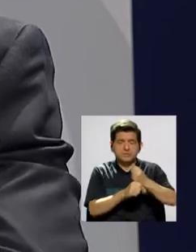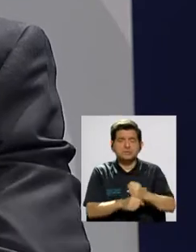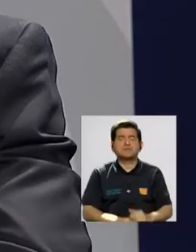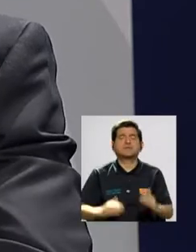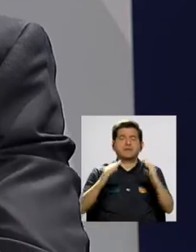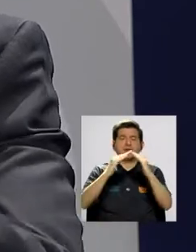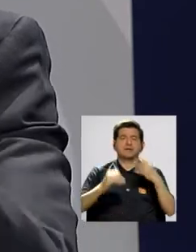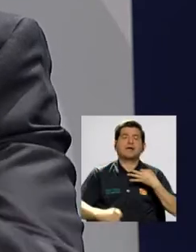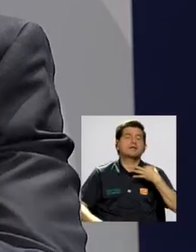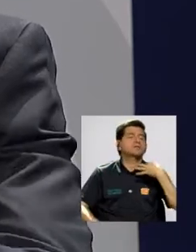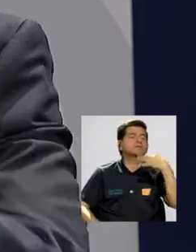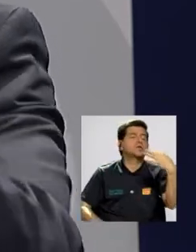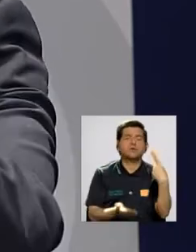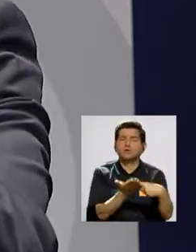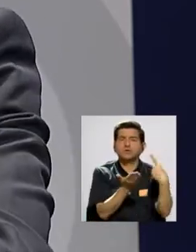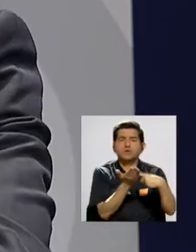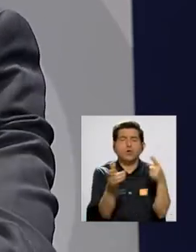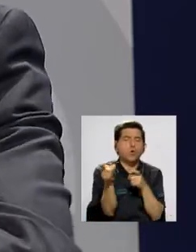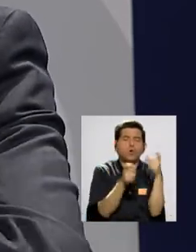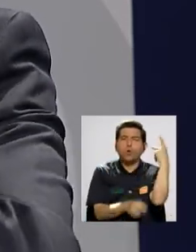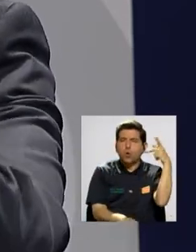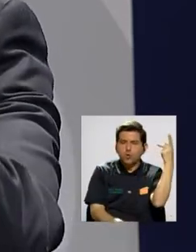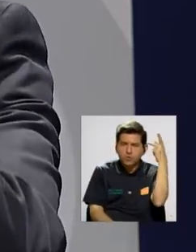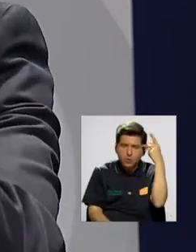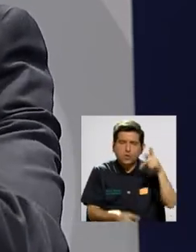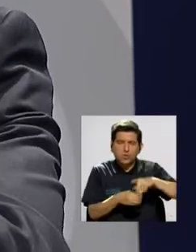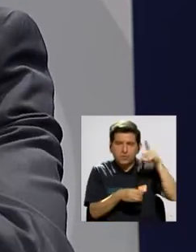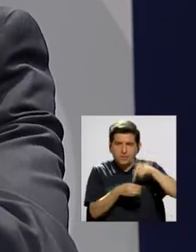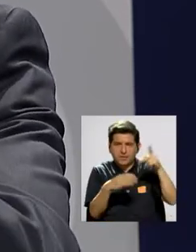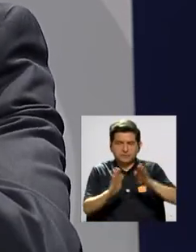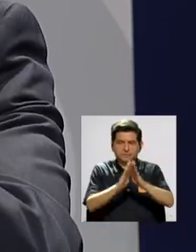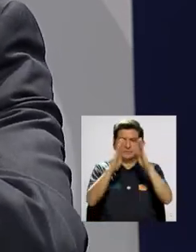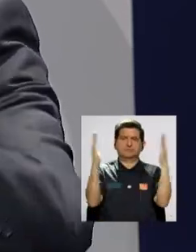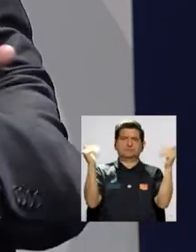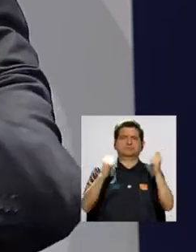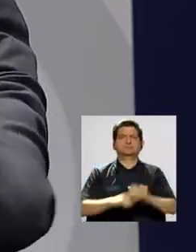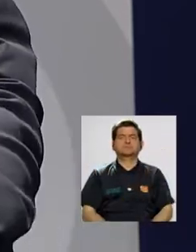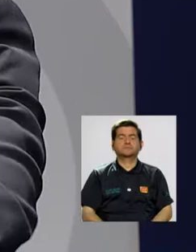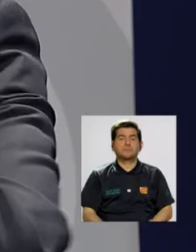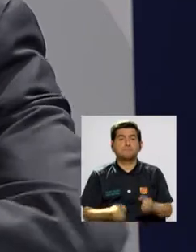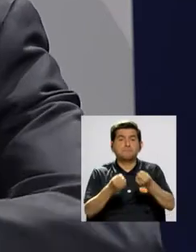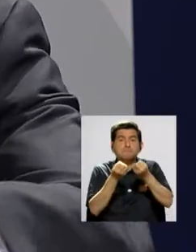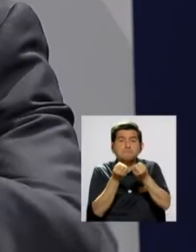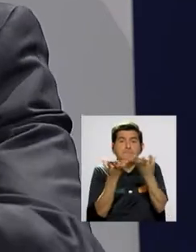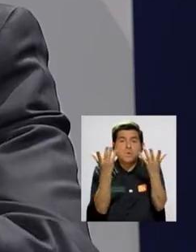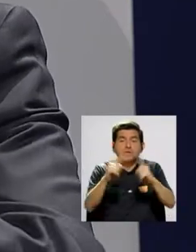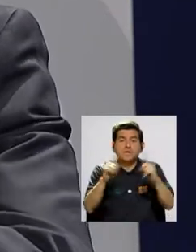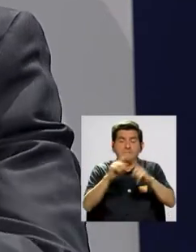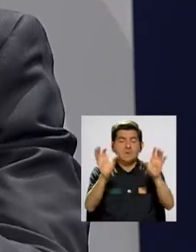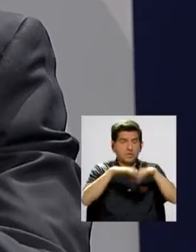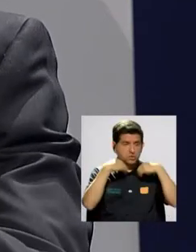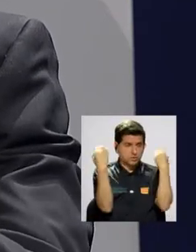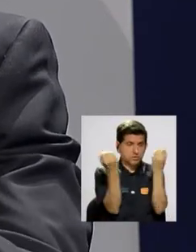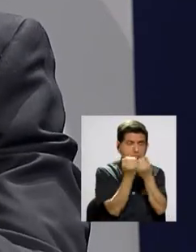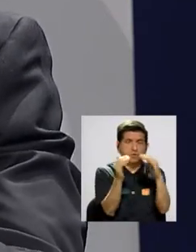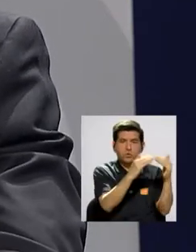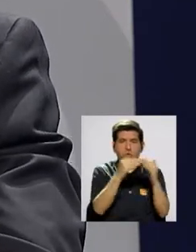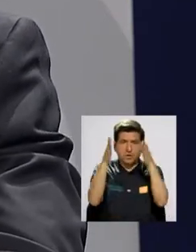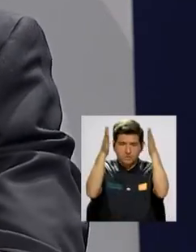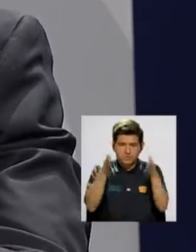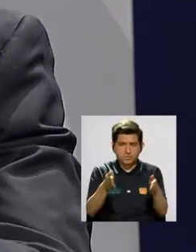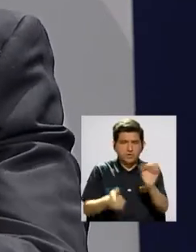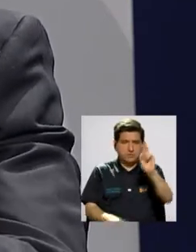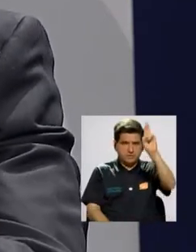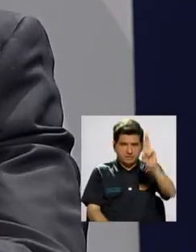diaria de debate, de control político, de participación abierta de las múltiples expresiones de organización de la ciudadanía